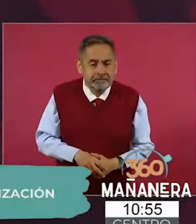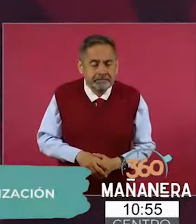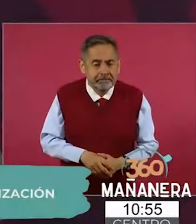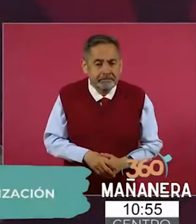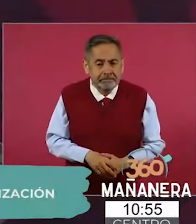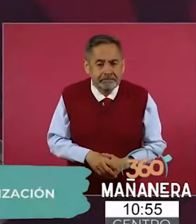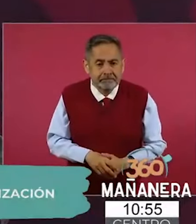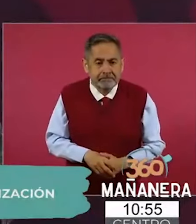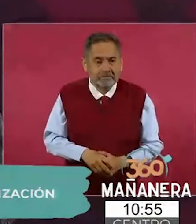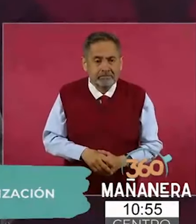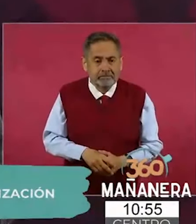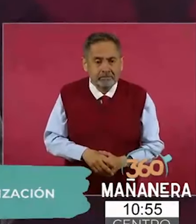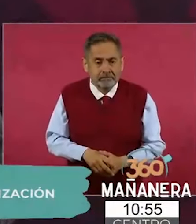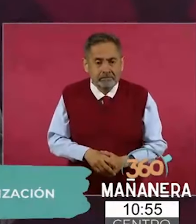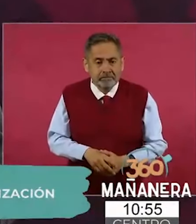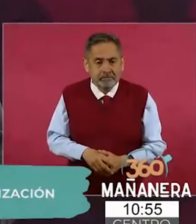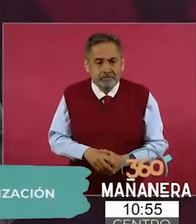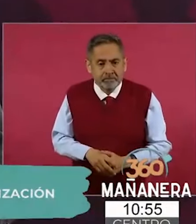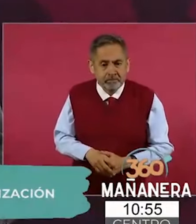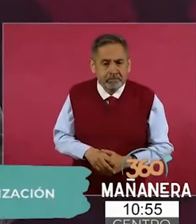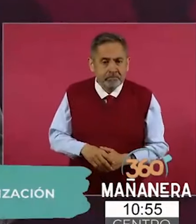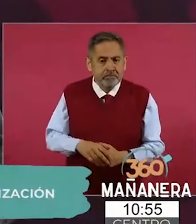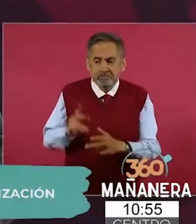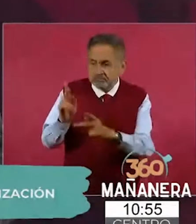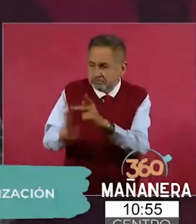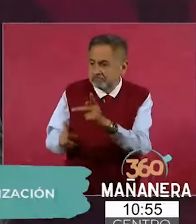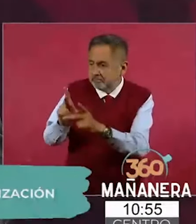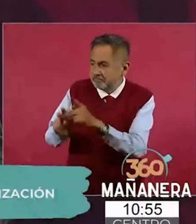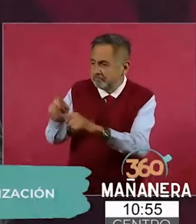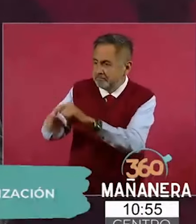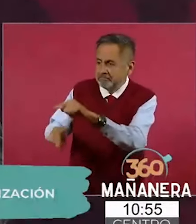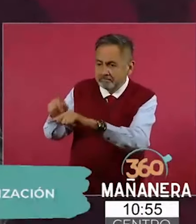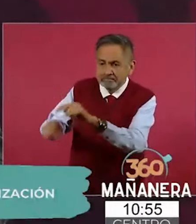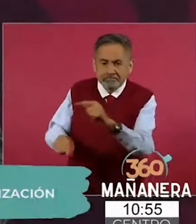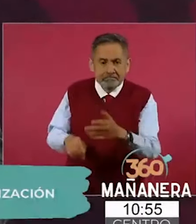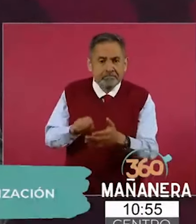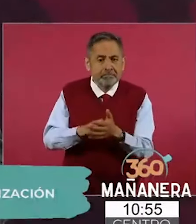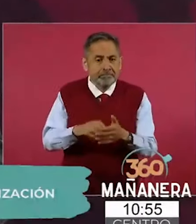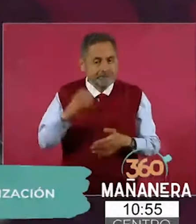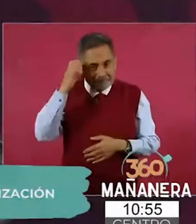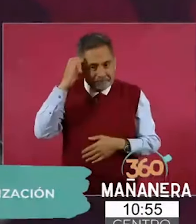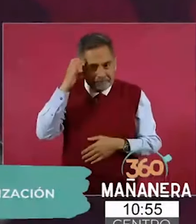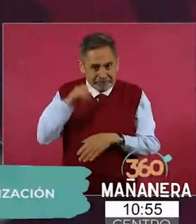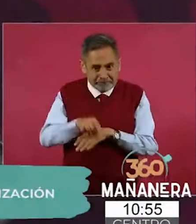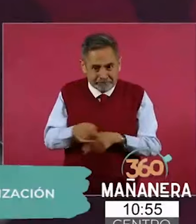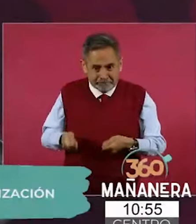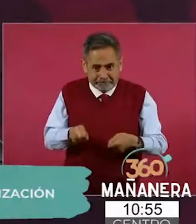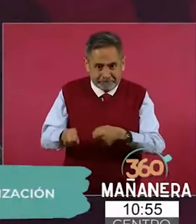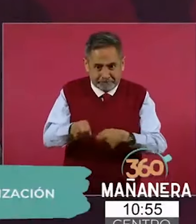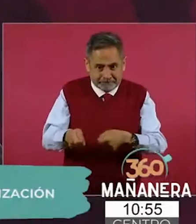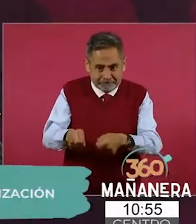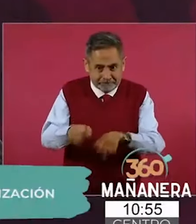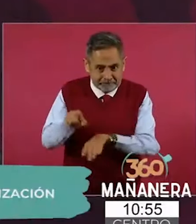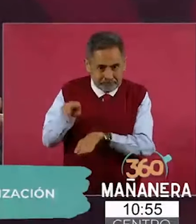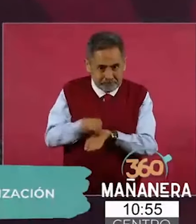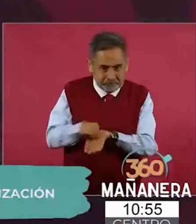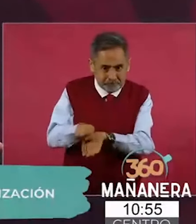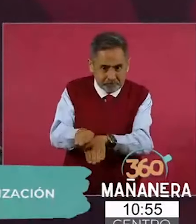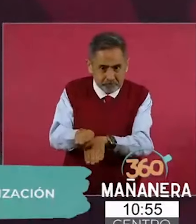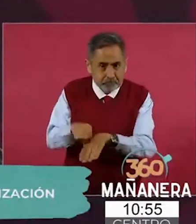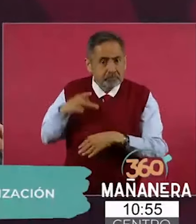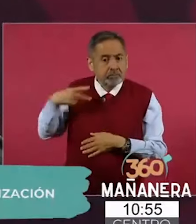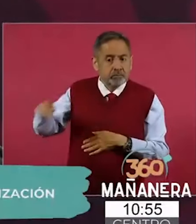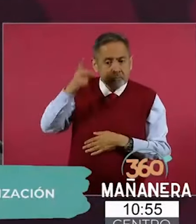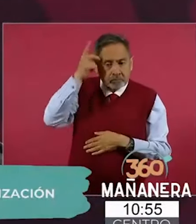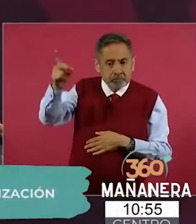entregó por pedazos, hasta las camillas. Tenían contrato de